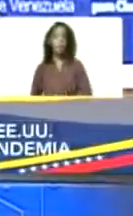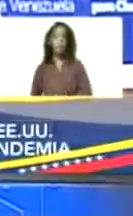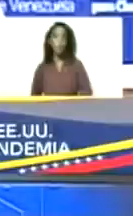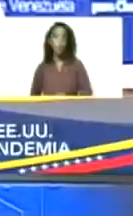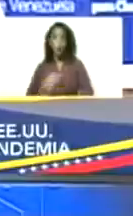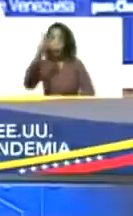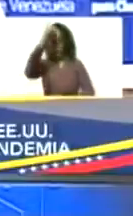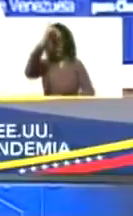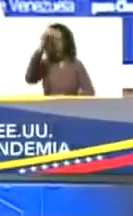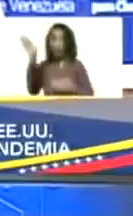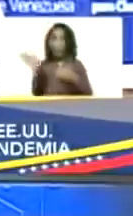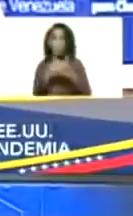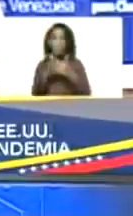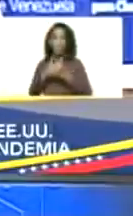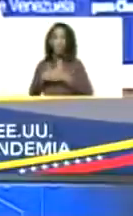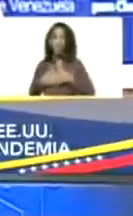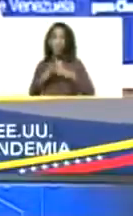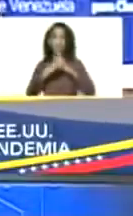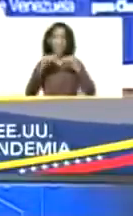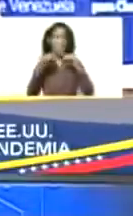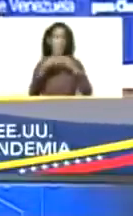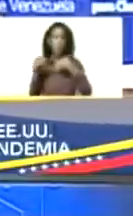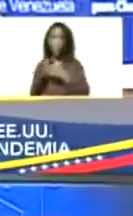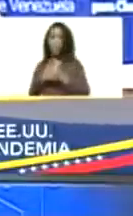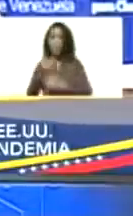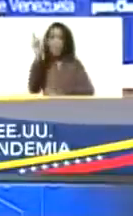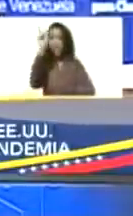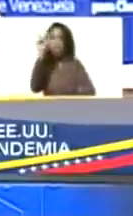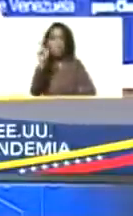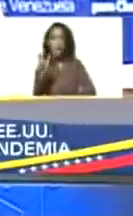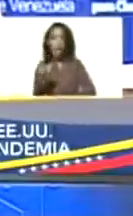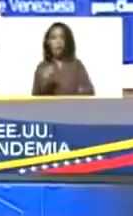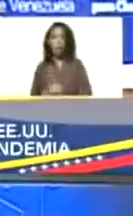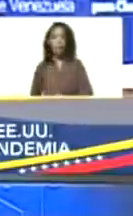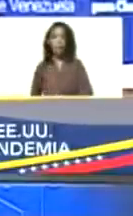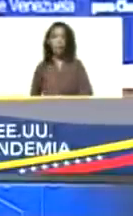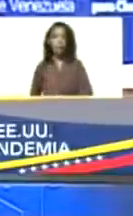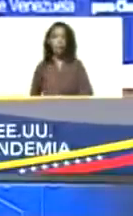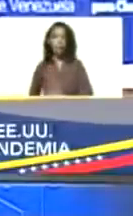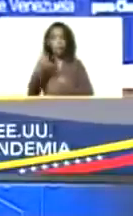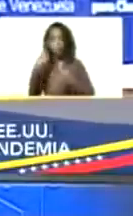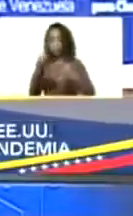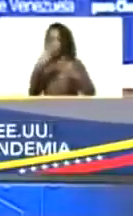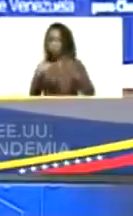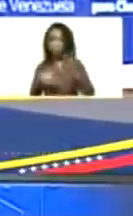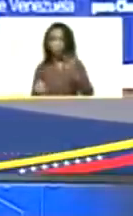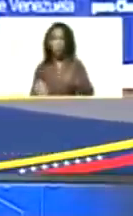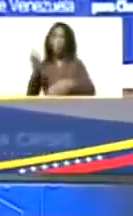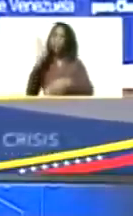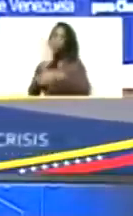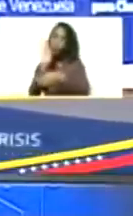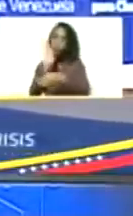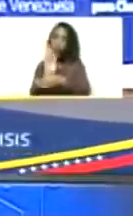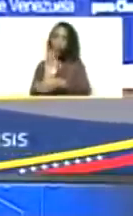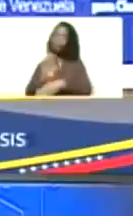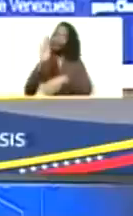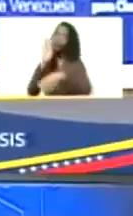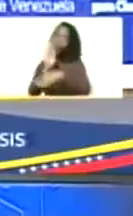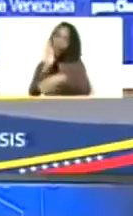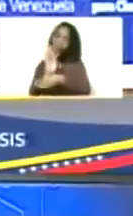Alemania cerró todo, todo, Italia, bueno, etcétera, etcétera. Cuidémonos,